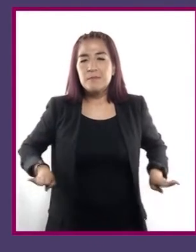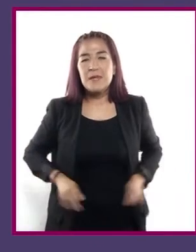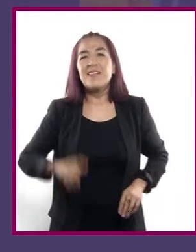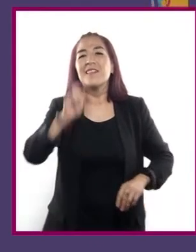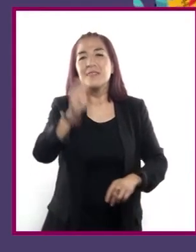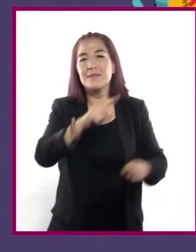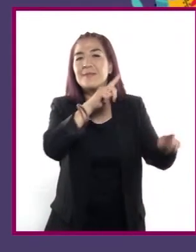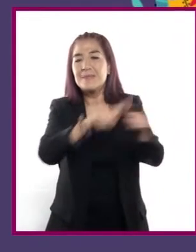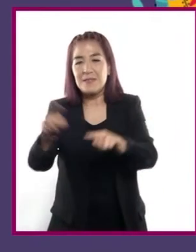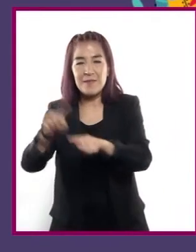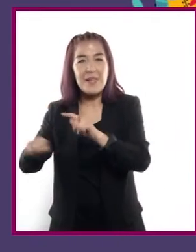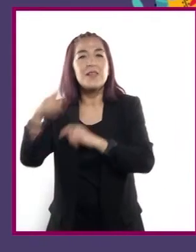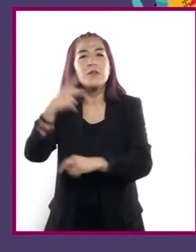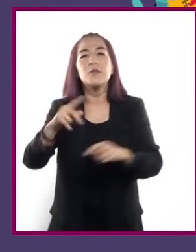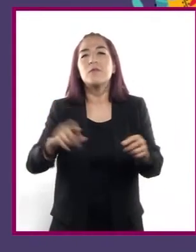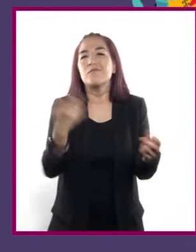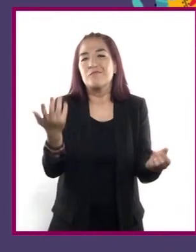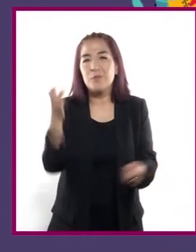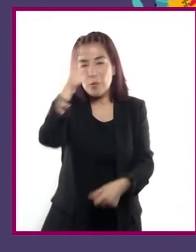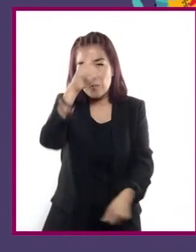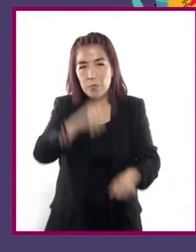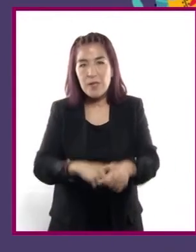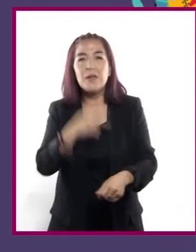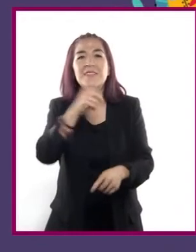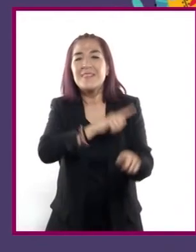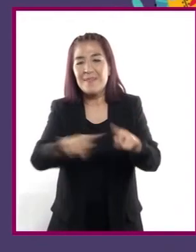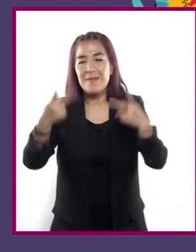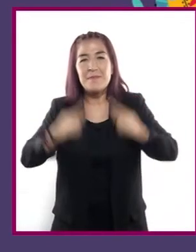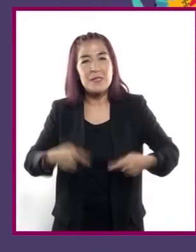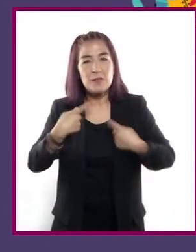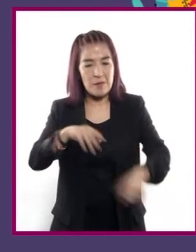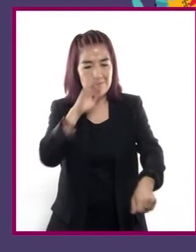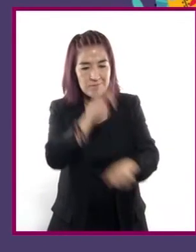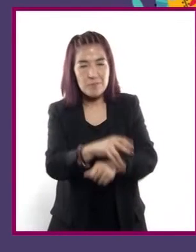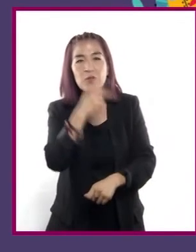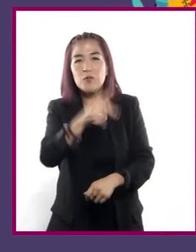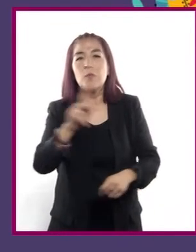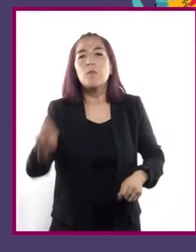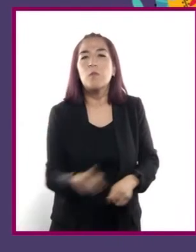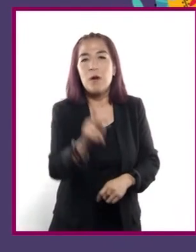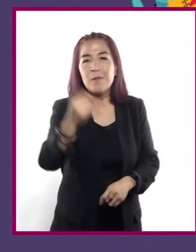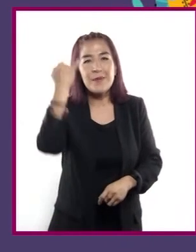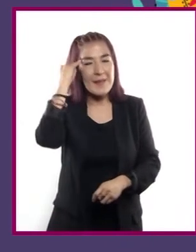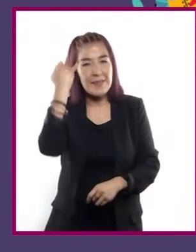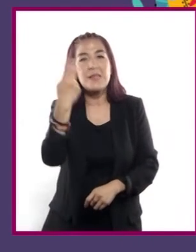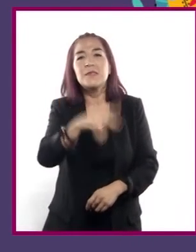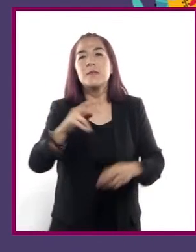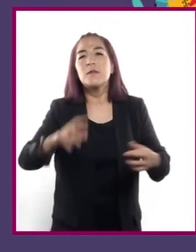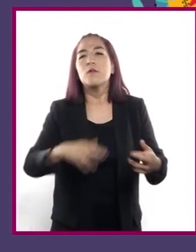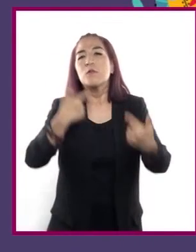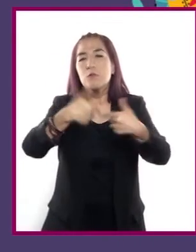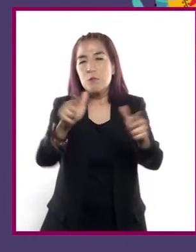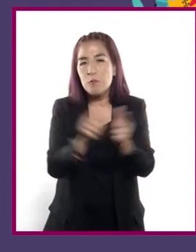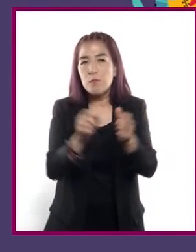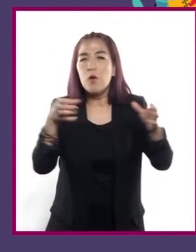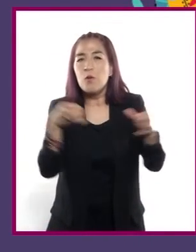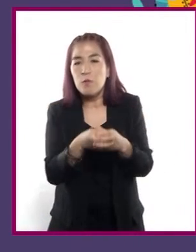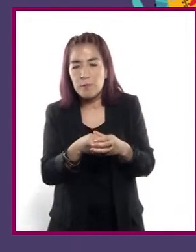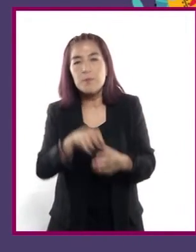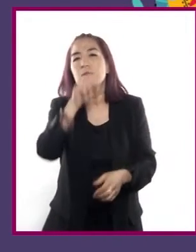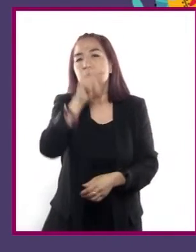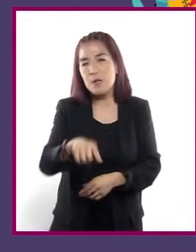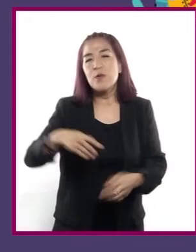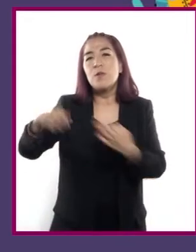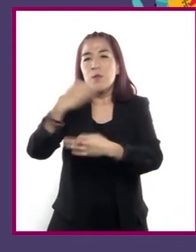una pluralidad que respeta y defiende las libertades de los pueblos indígenas, de los grupos minoritarios y de todas